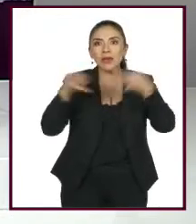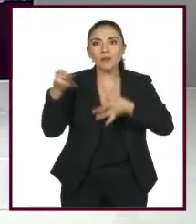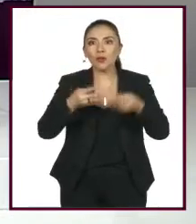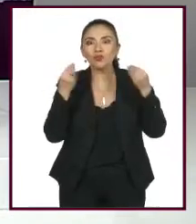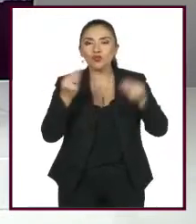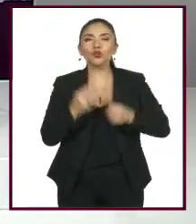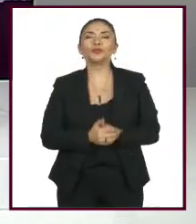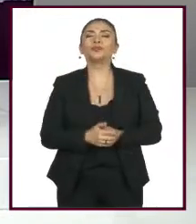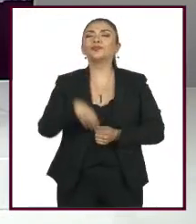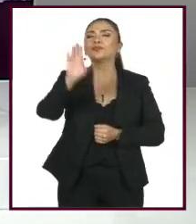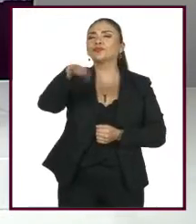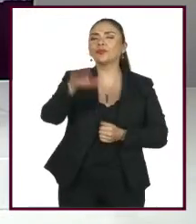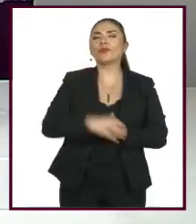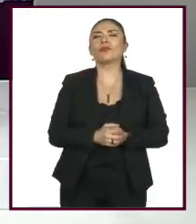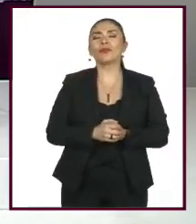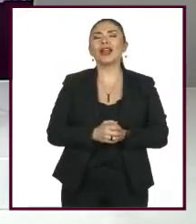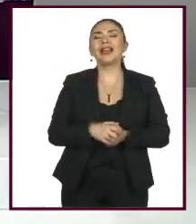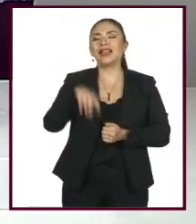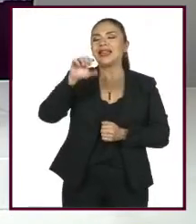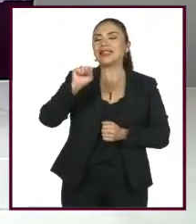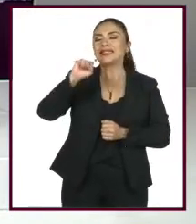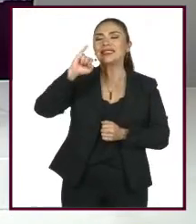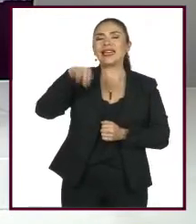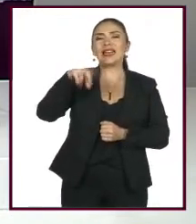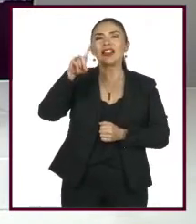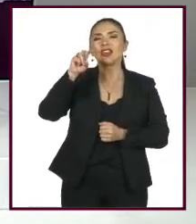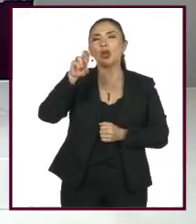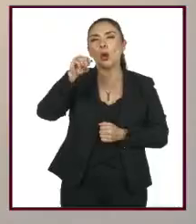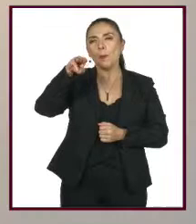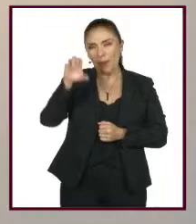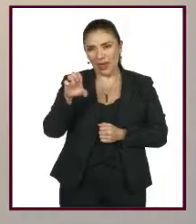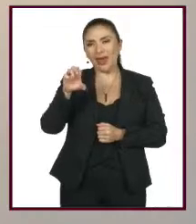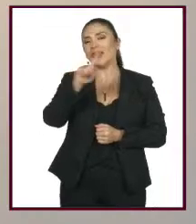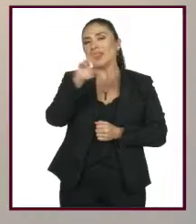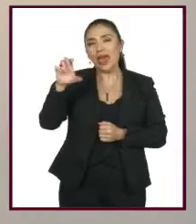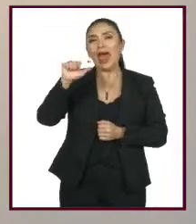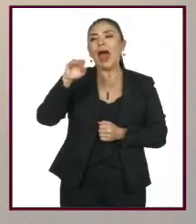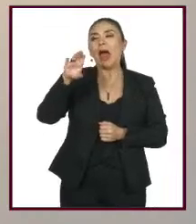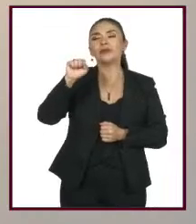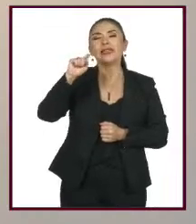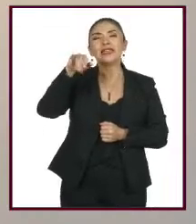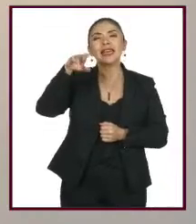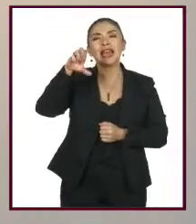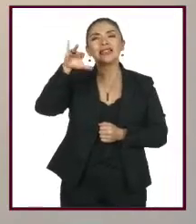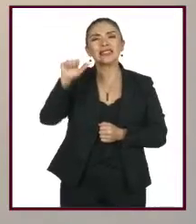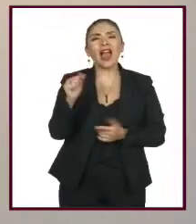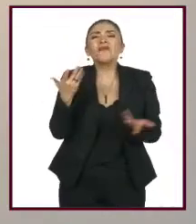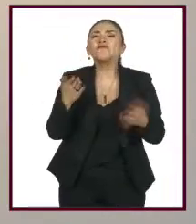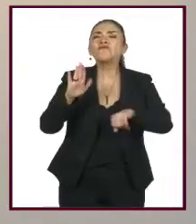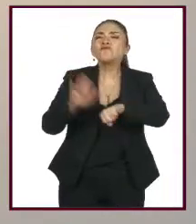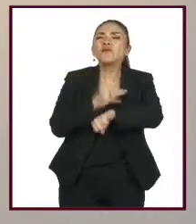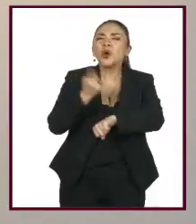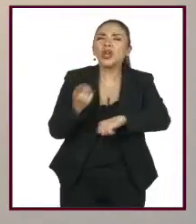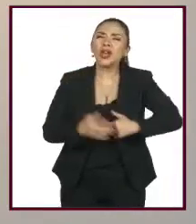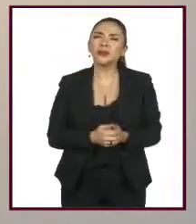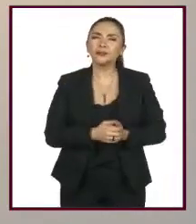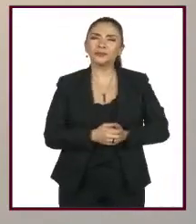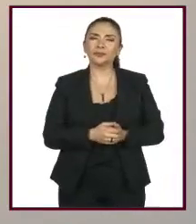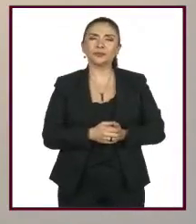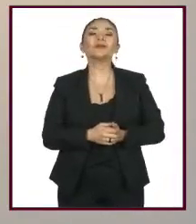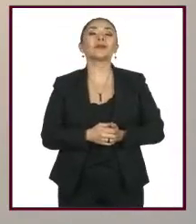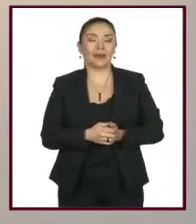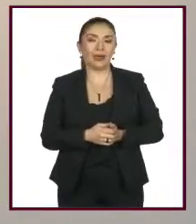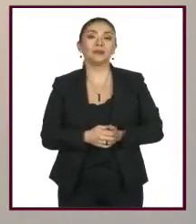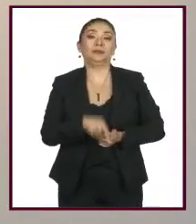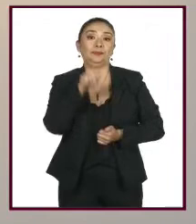qué ocurre el síndrome de abstinencia? Sí, el síndrome... Pregunta Gabriel, perdón. Okay. Pregunta Gabriel. El síndrome